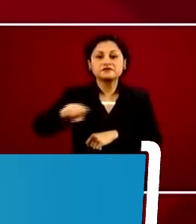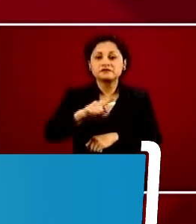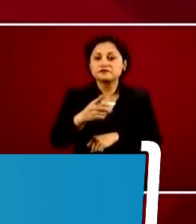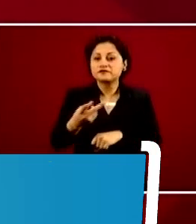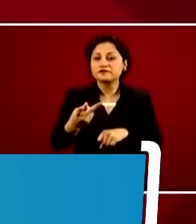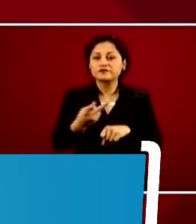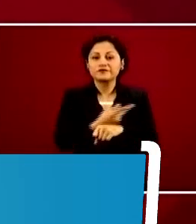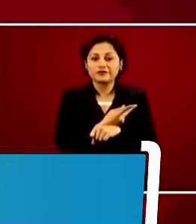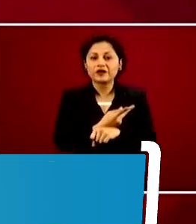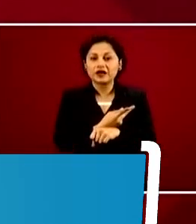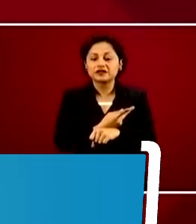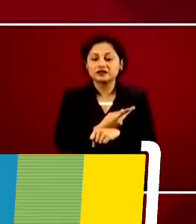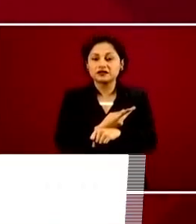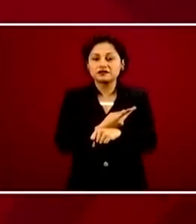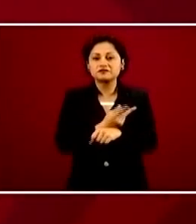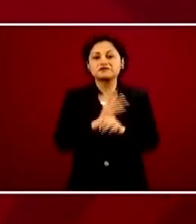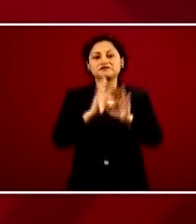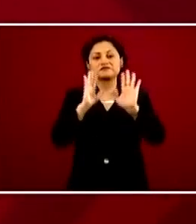madurez